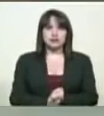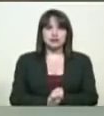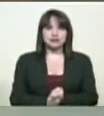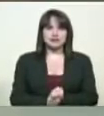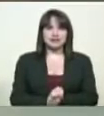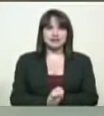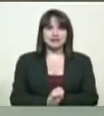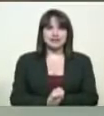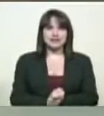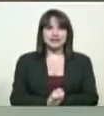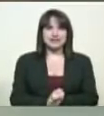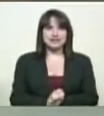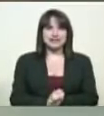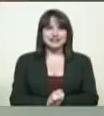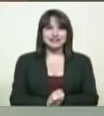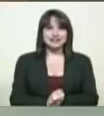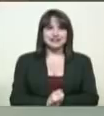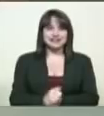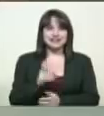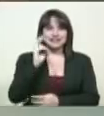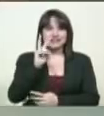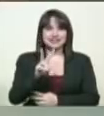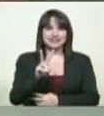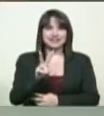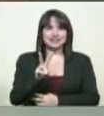y de nuevos sistemas de distribución